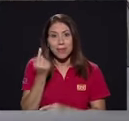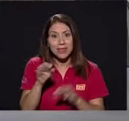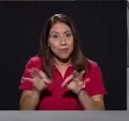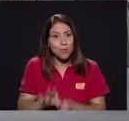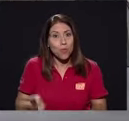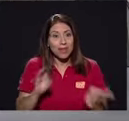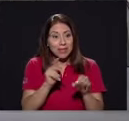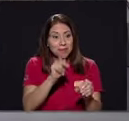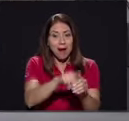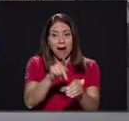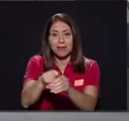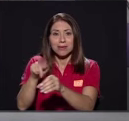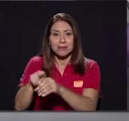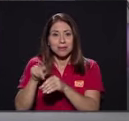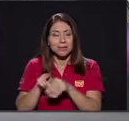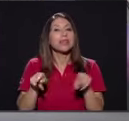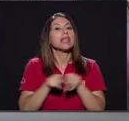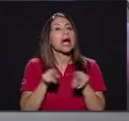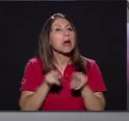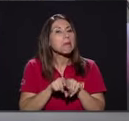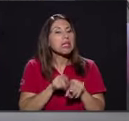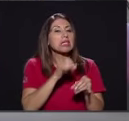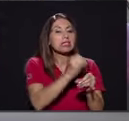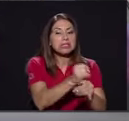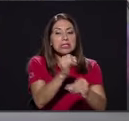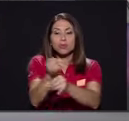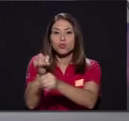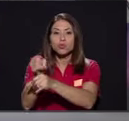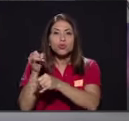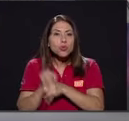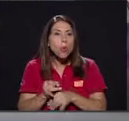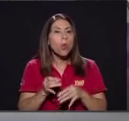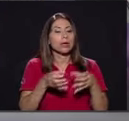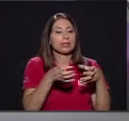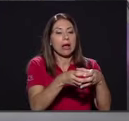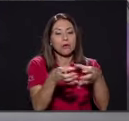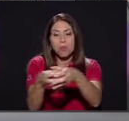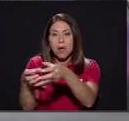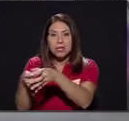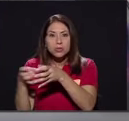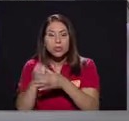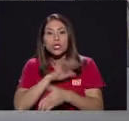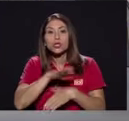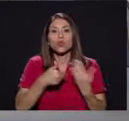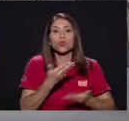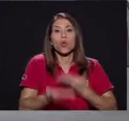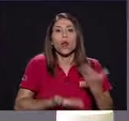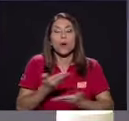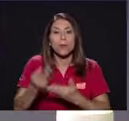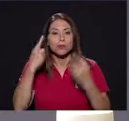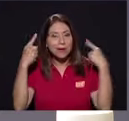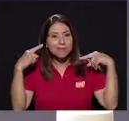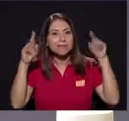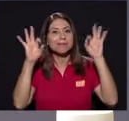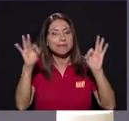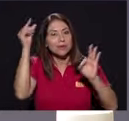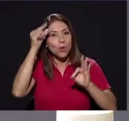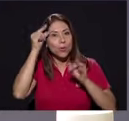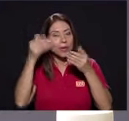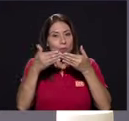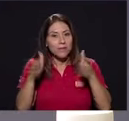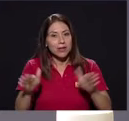sino que también entre diferentes instancias, instituciones, agrupaciones y demás colaboremos para hacer realidad este tema del gobierno